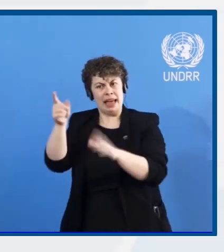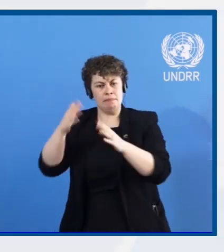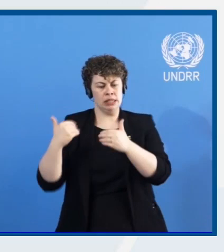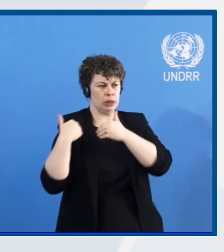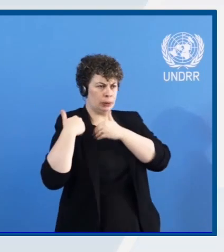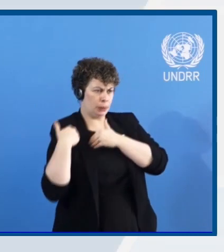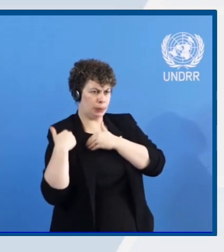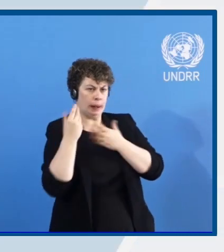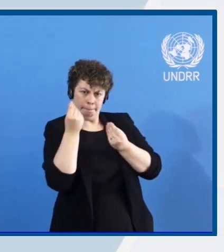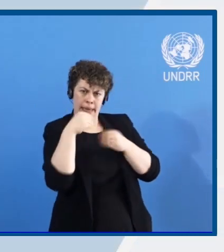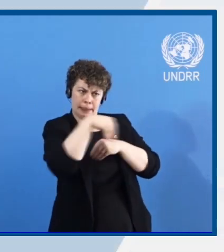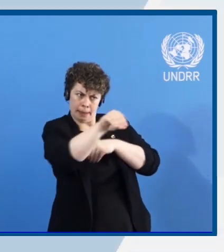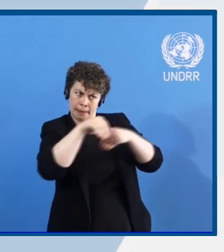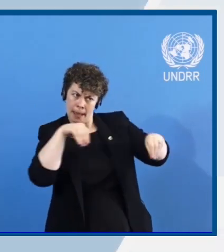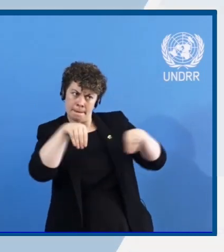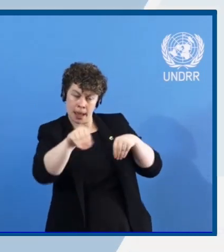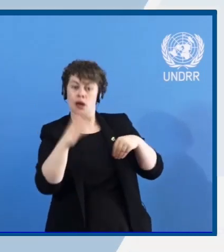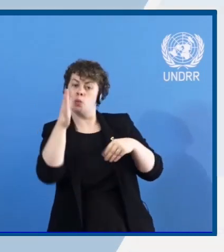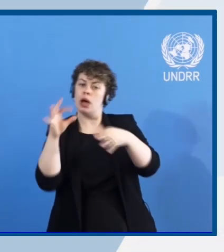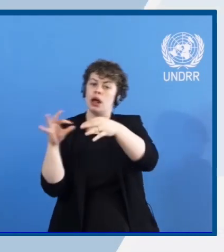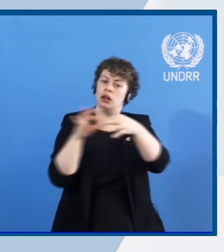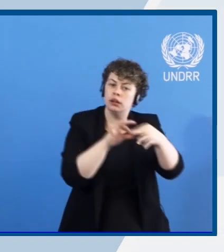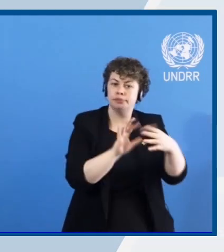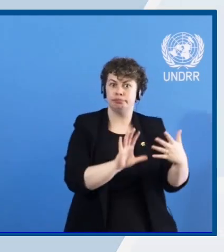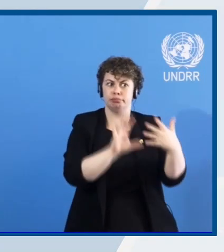sector productivo, de los sectores privados.